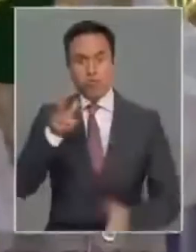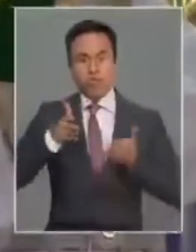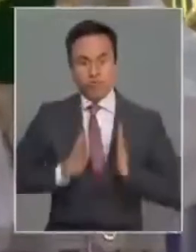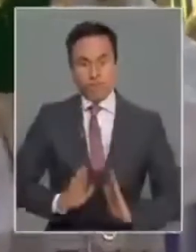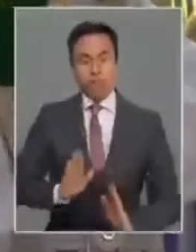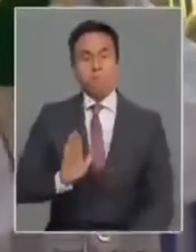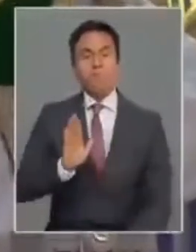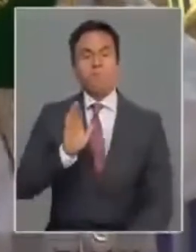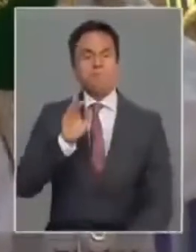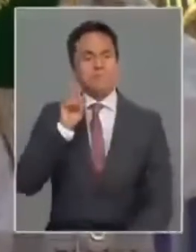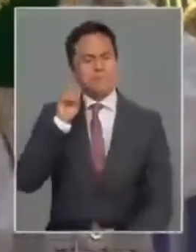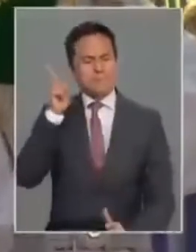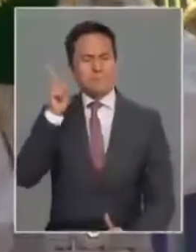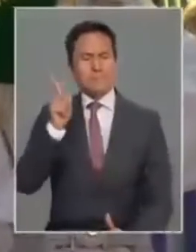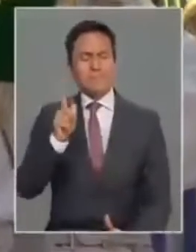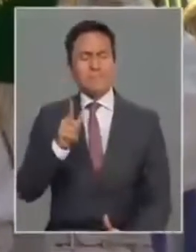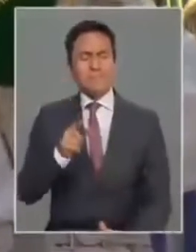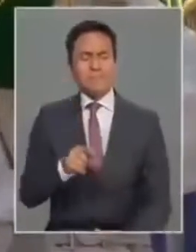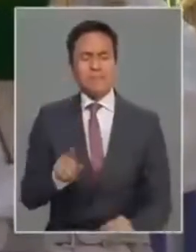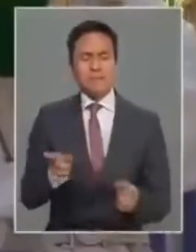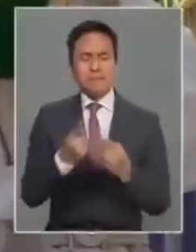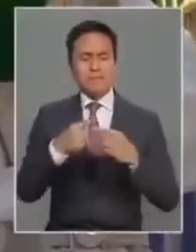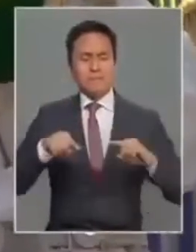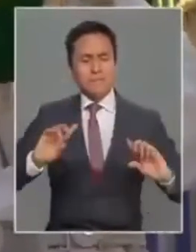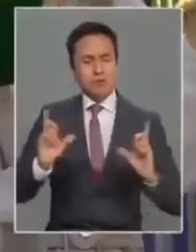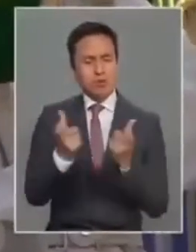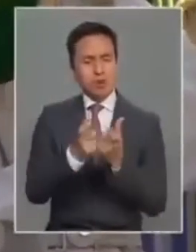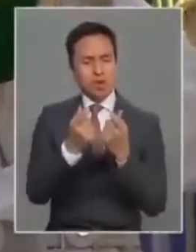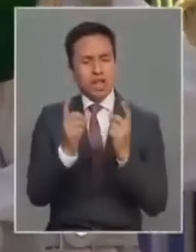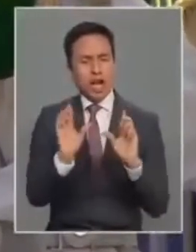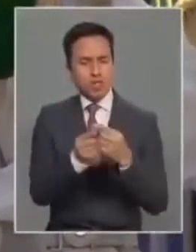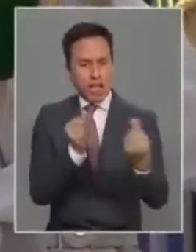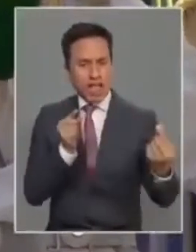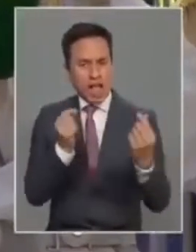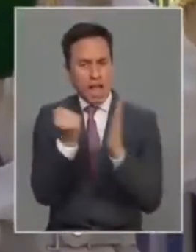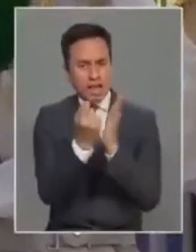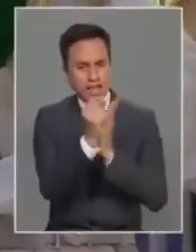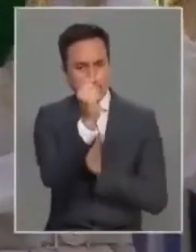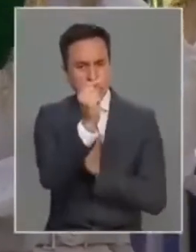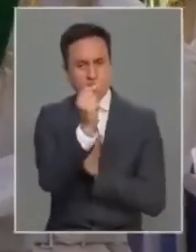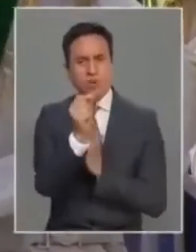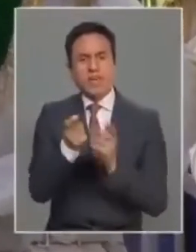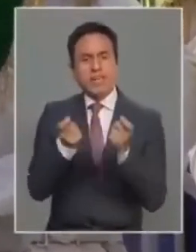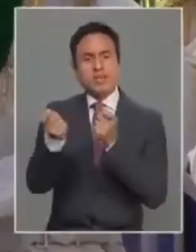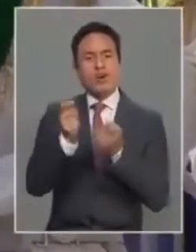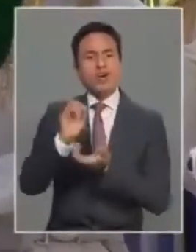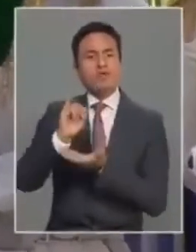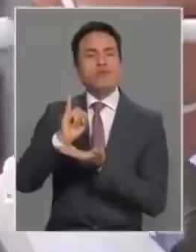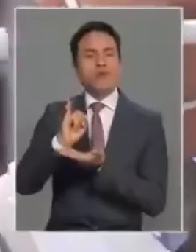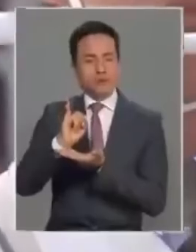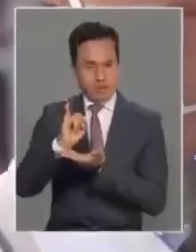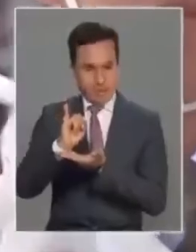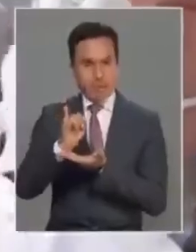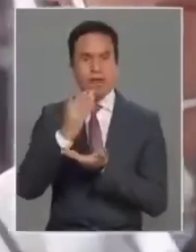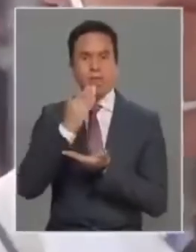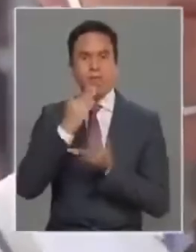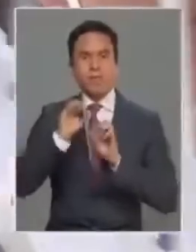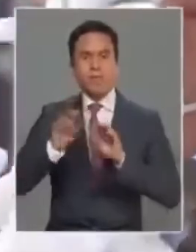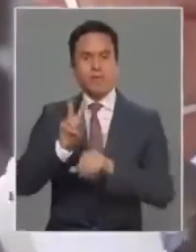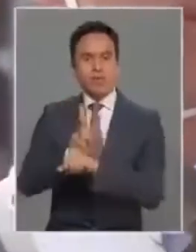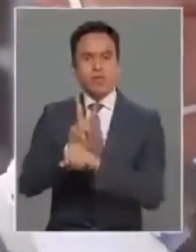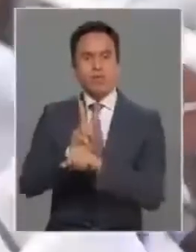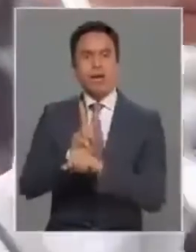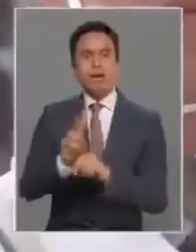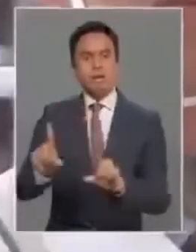Se encuentra certificada ante la Comisión Nacional de Acreditación en las áreas de gestión institucional y docencia de